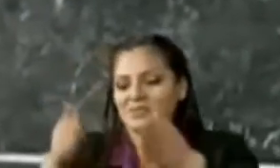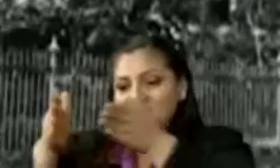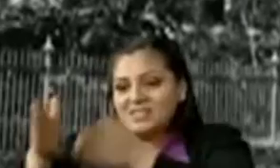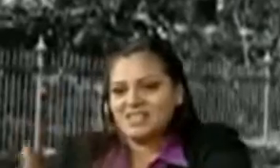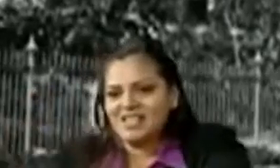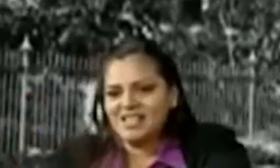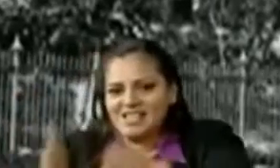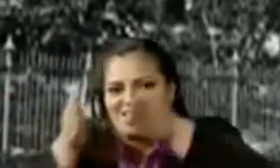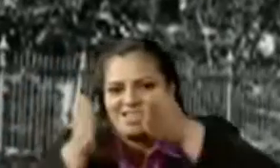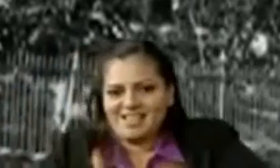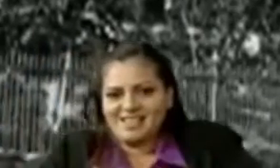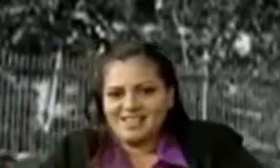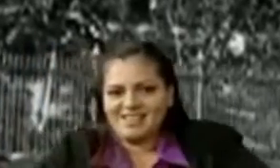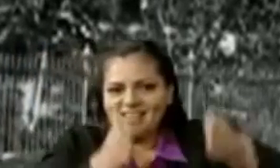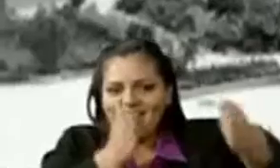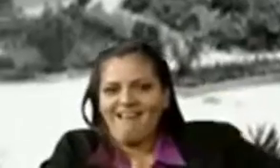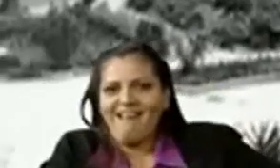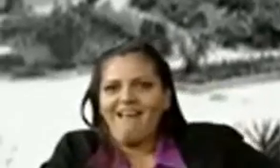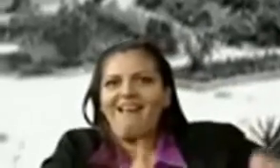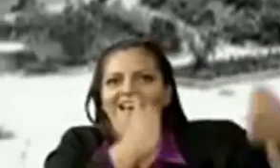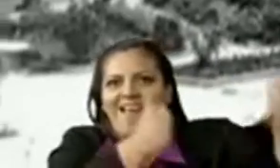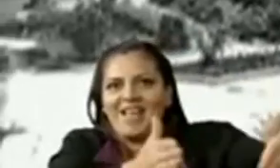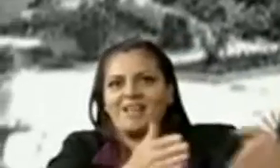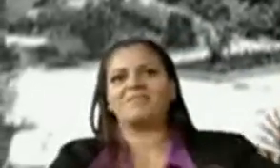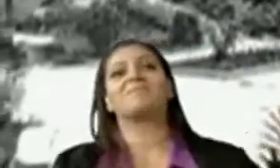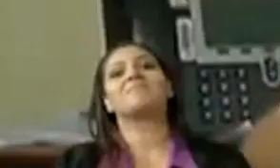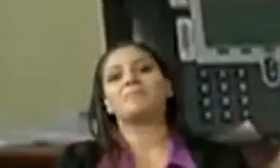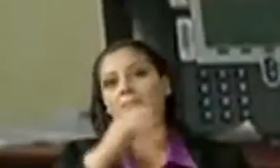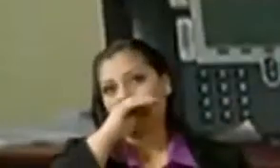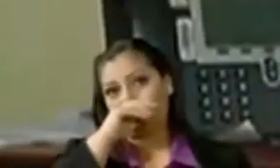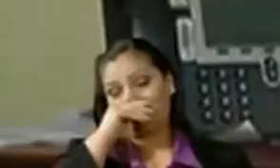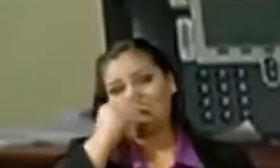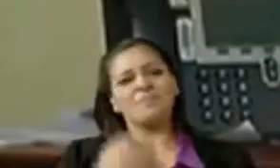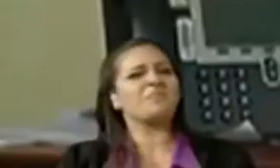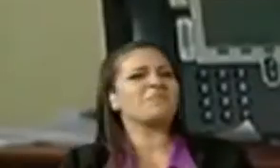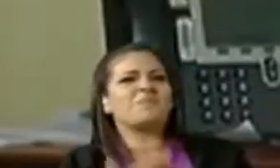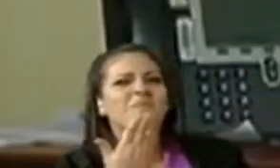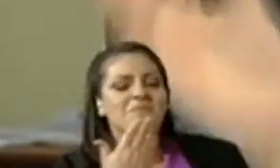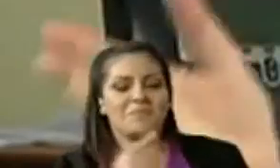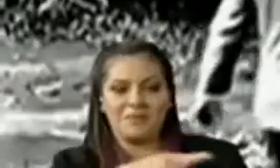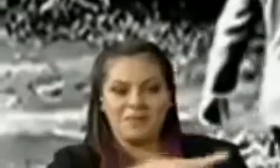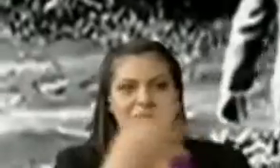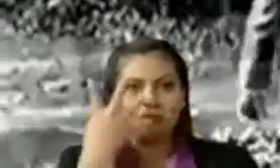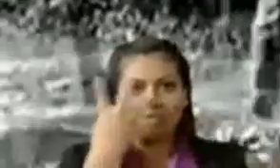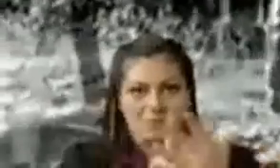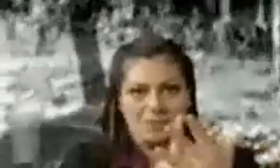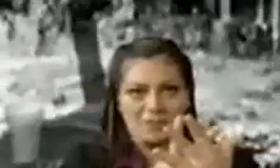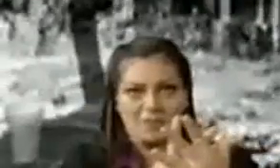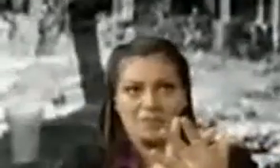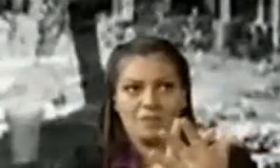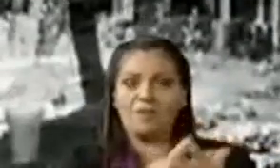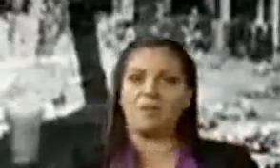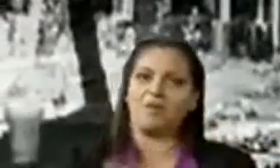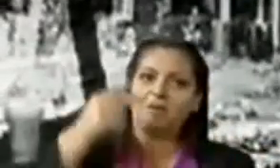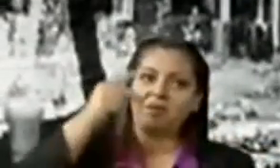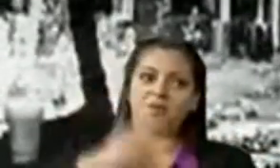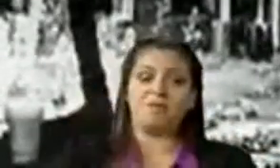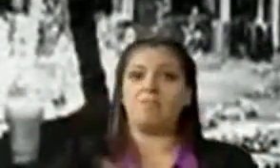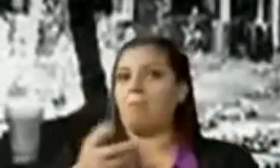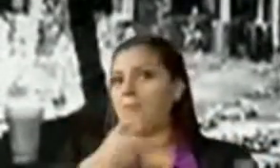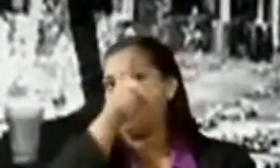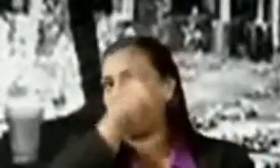de sitios que son la antesala del más allá. La antesala del más